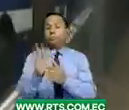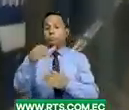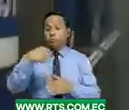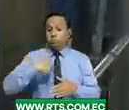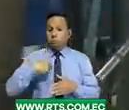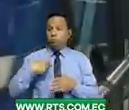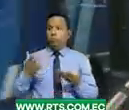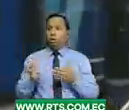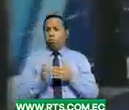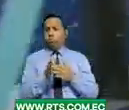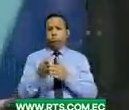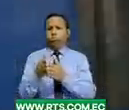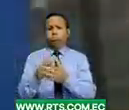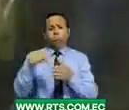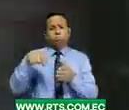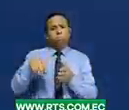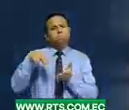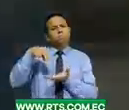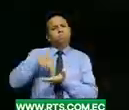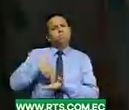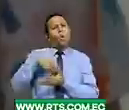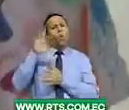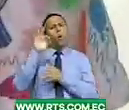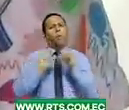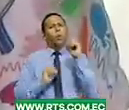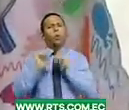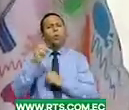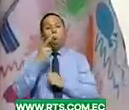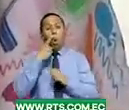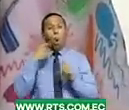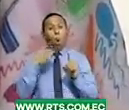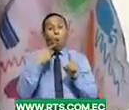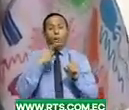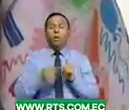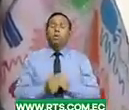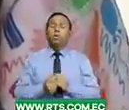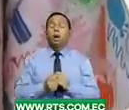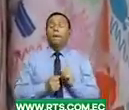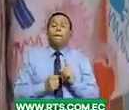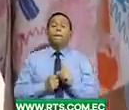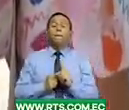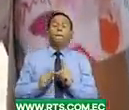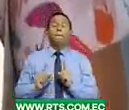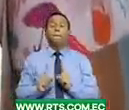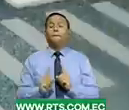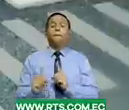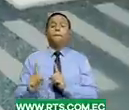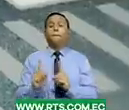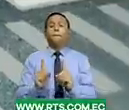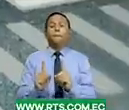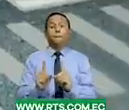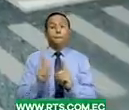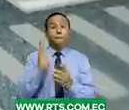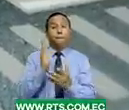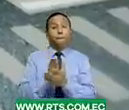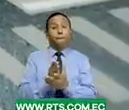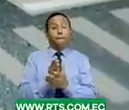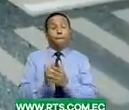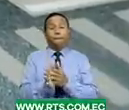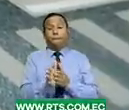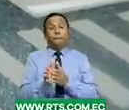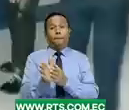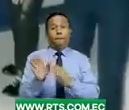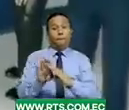de la Metrovía, en toda la parada de la 9 de octubre. El señor se hizo pasar como pasajero y a lo que para la Metrovía y abre las puertas, el